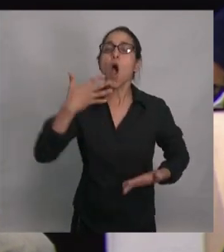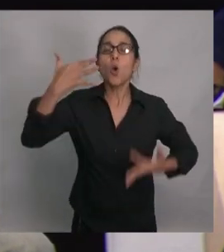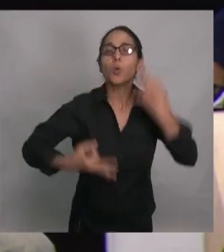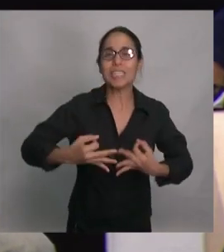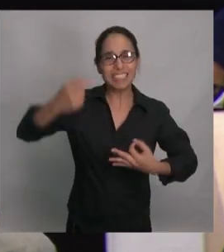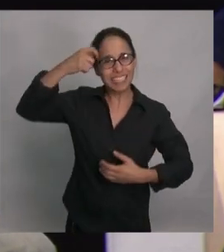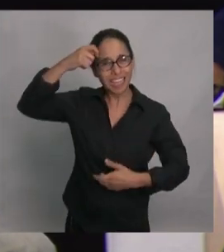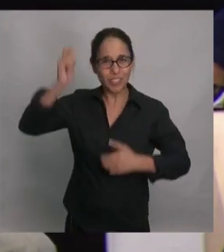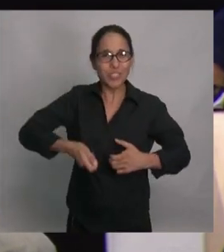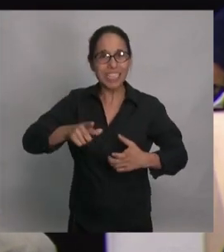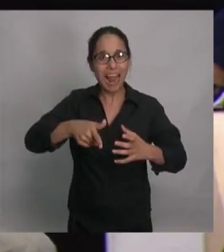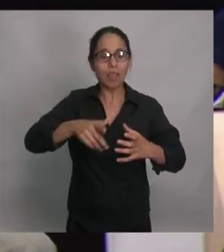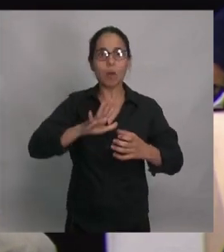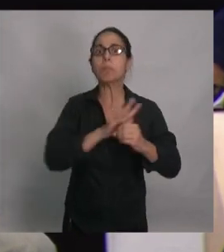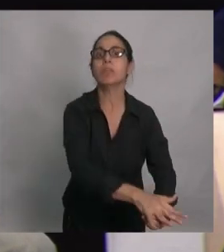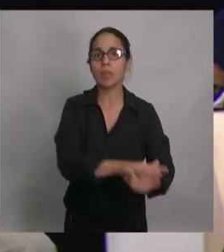Y de esta crisis,